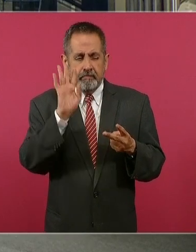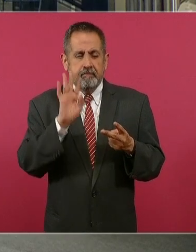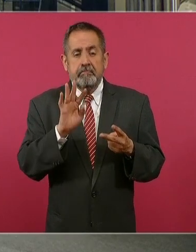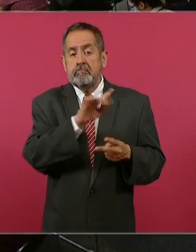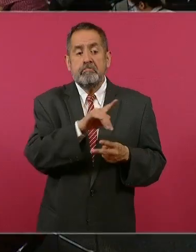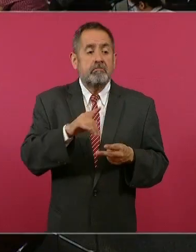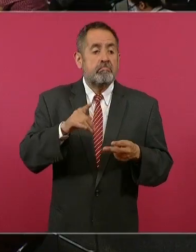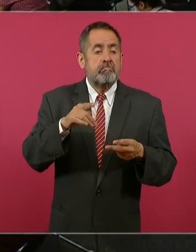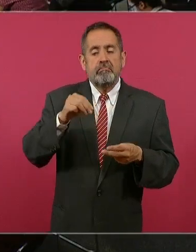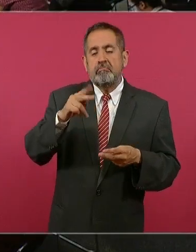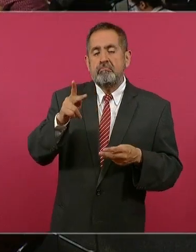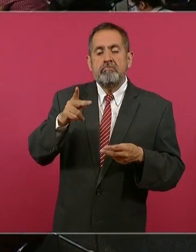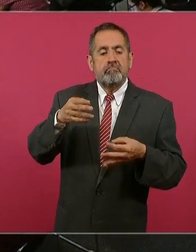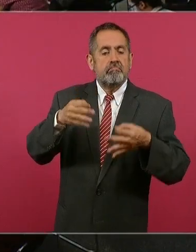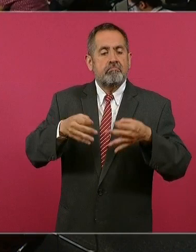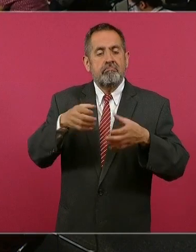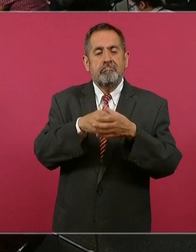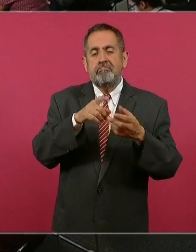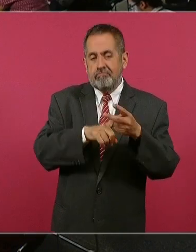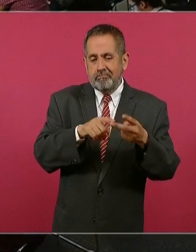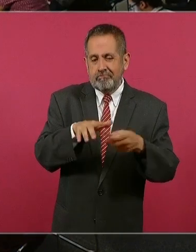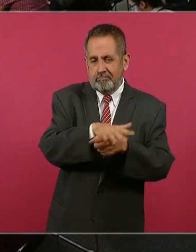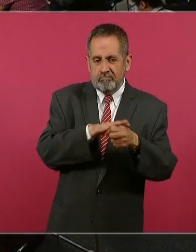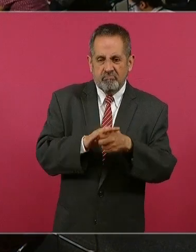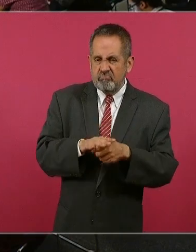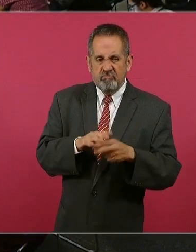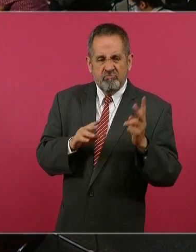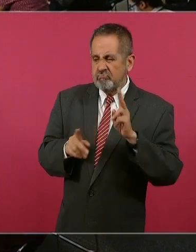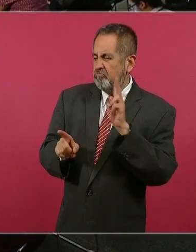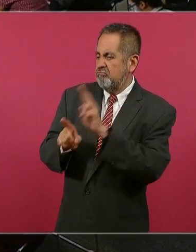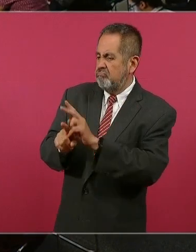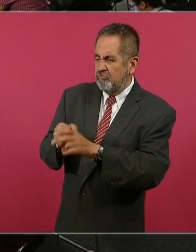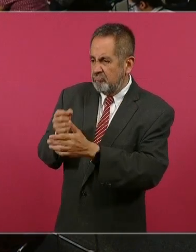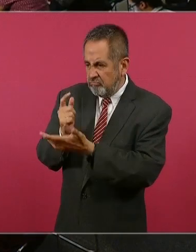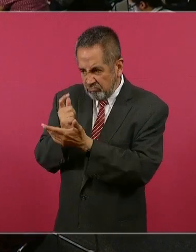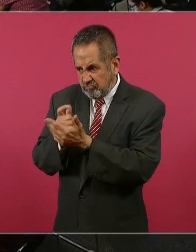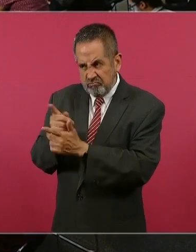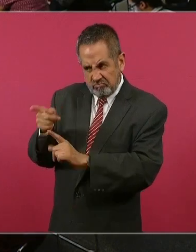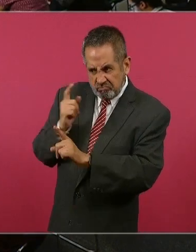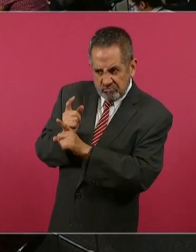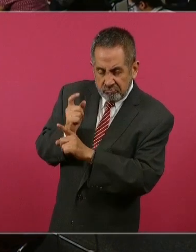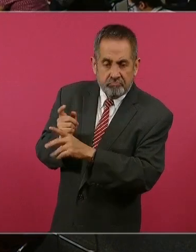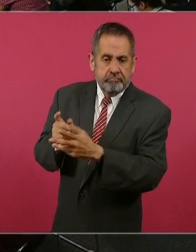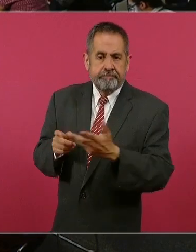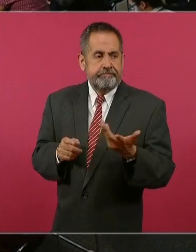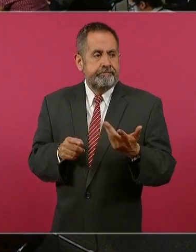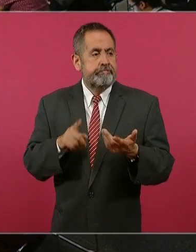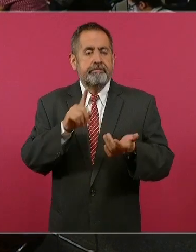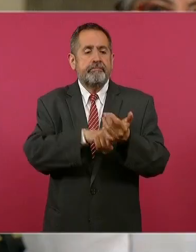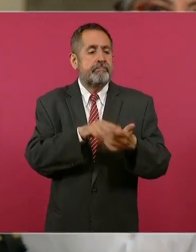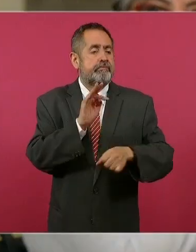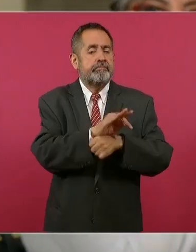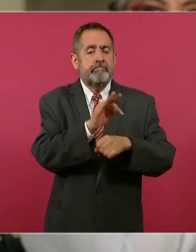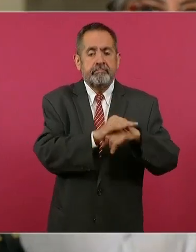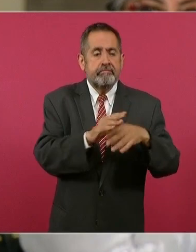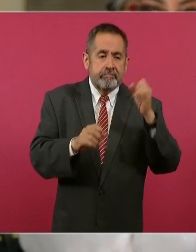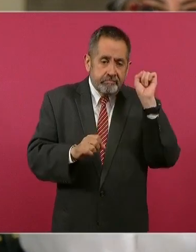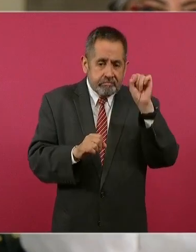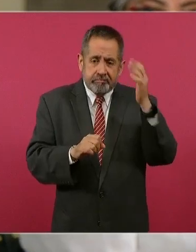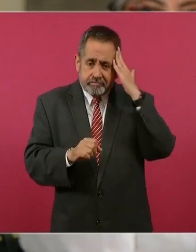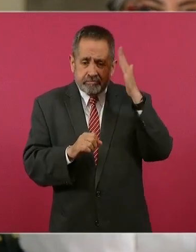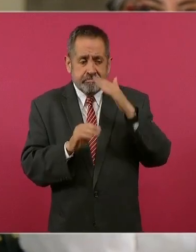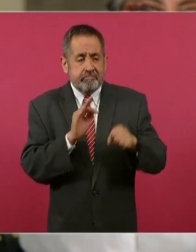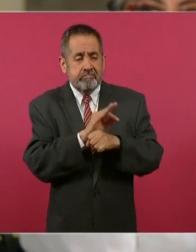agente municipal de esa localidad, quienes lo amedrentan, y al amparo de autoridades locales, sindicatos,